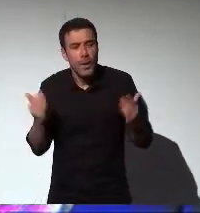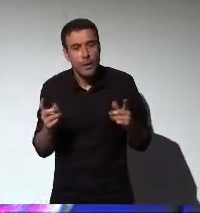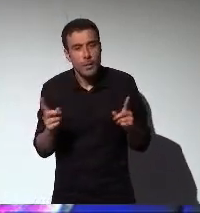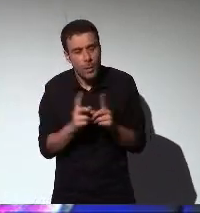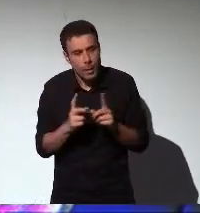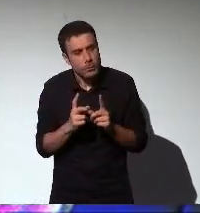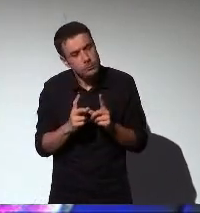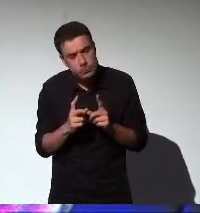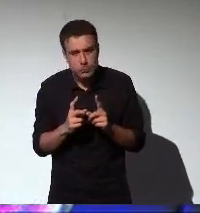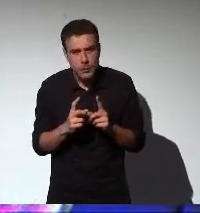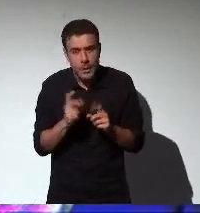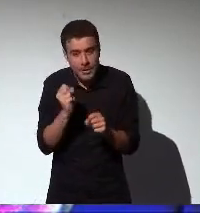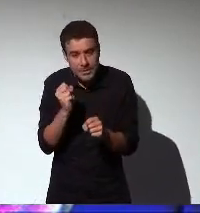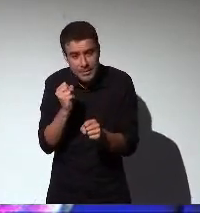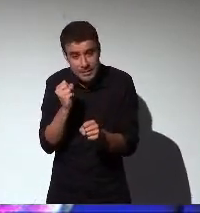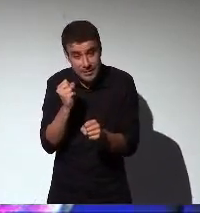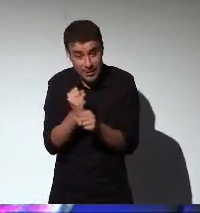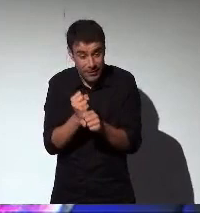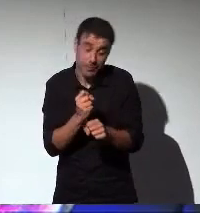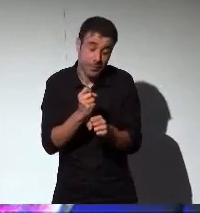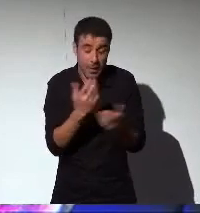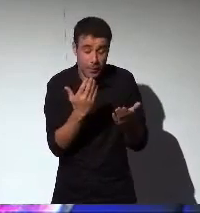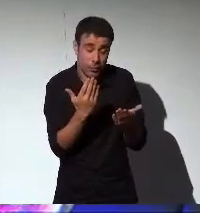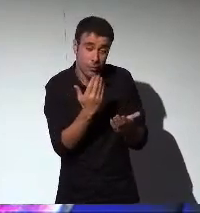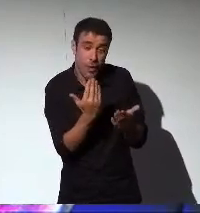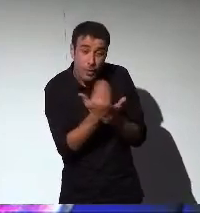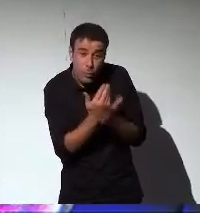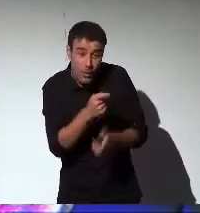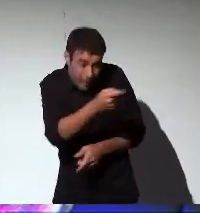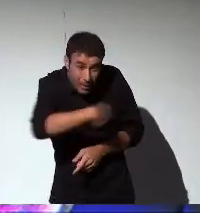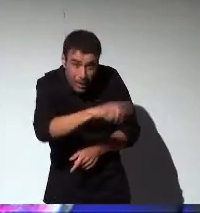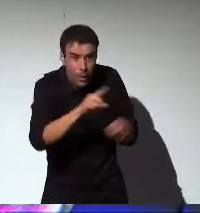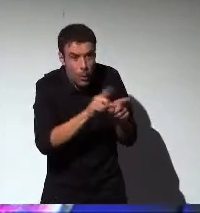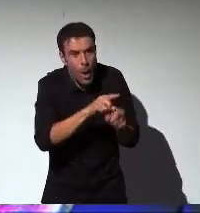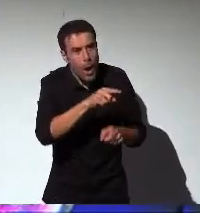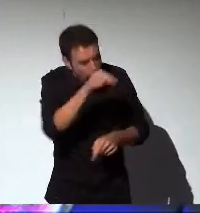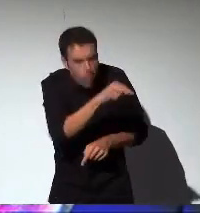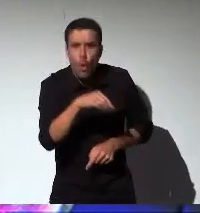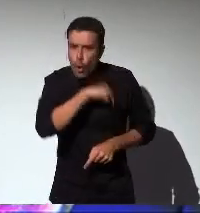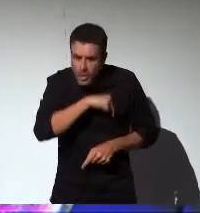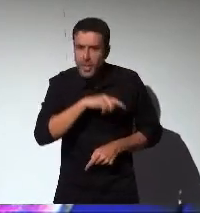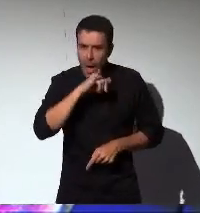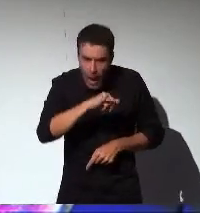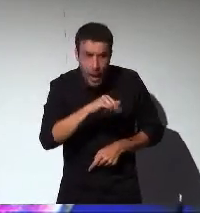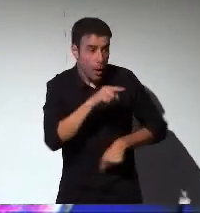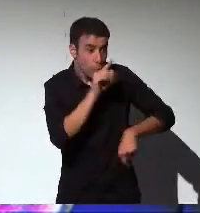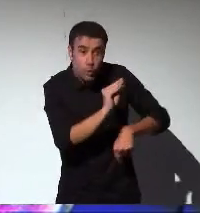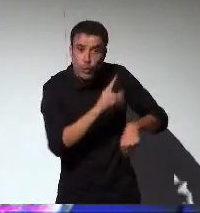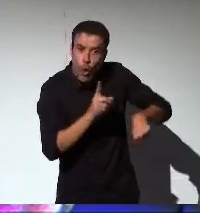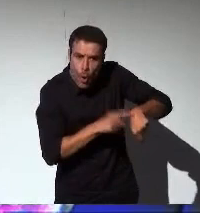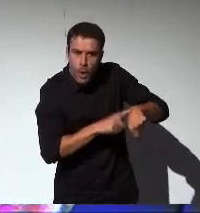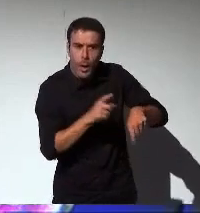valor la labor de esos estudiantes que tienen conciencia y que están dedicando horas de su